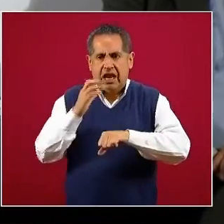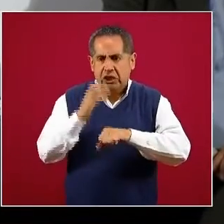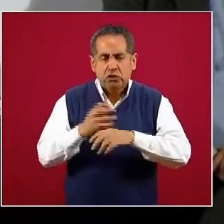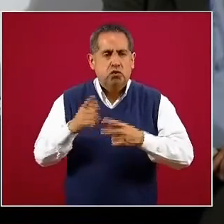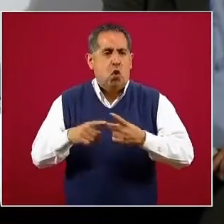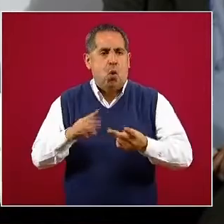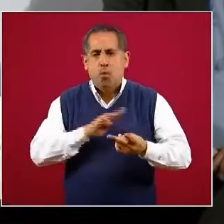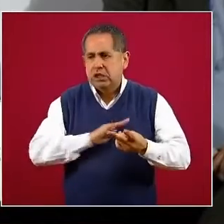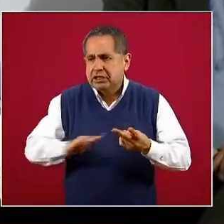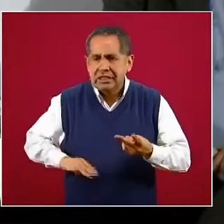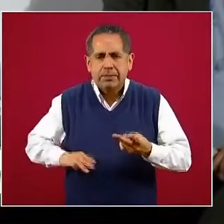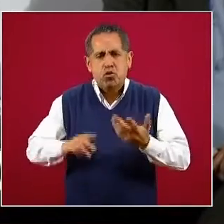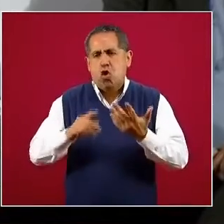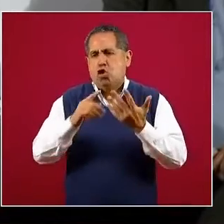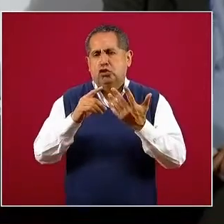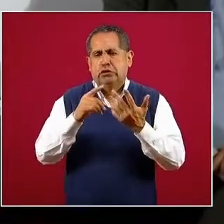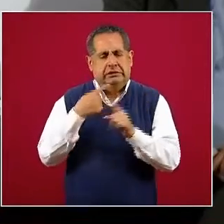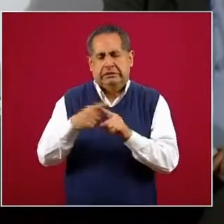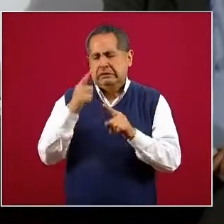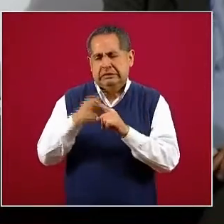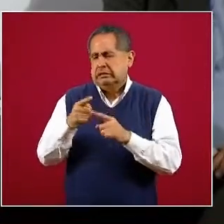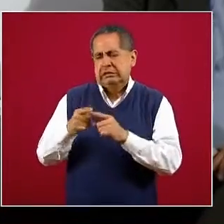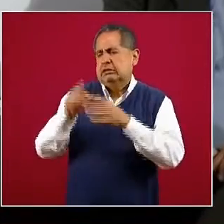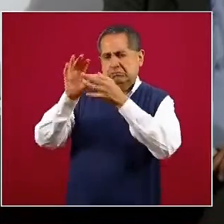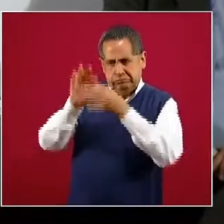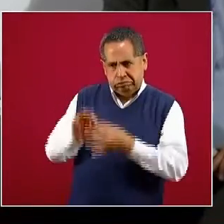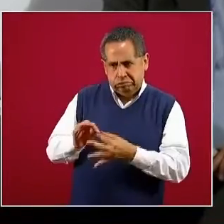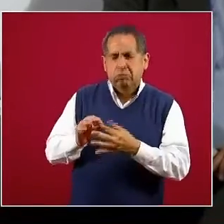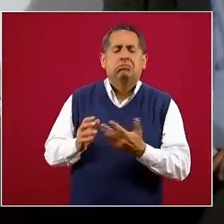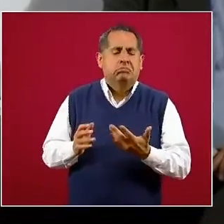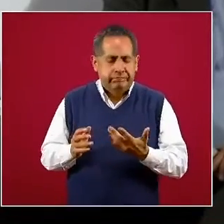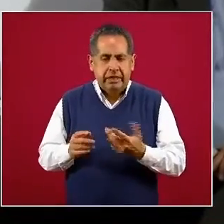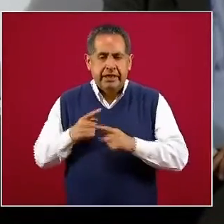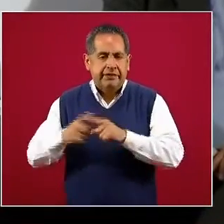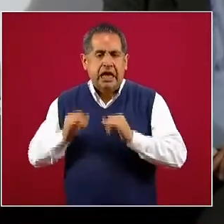Y el motivo de que estamos aquí en la conferencia,